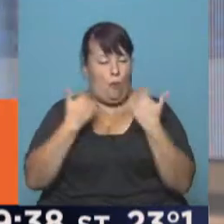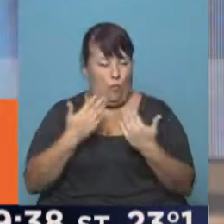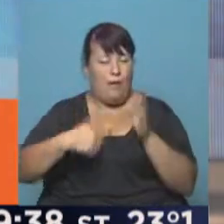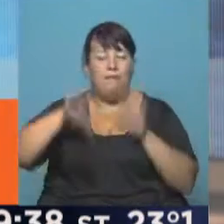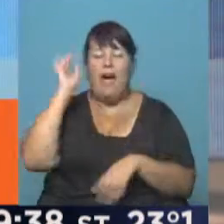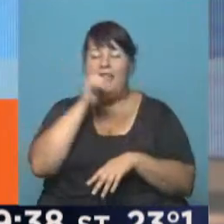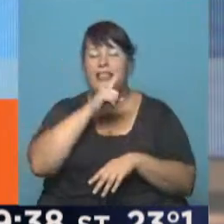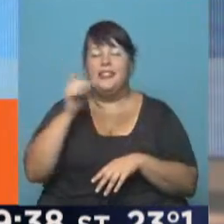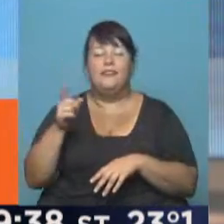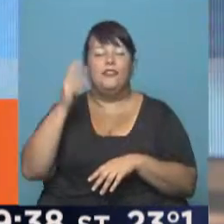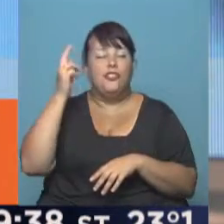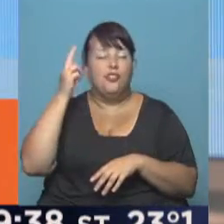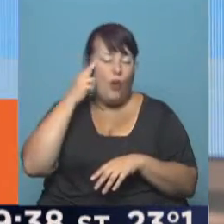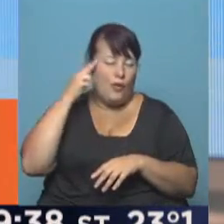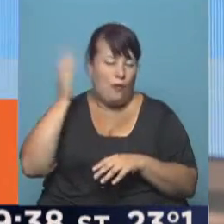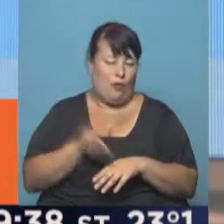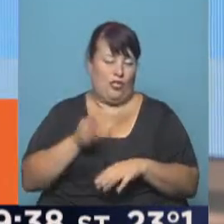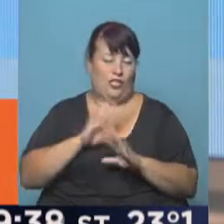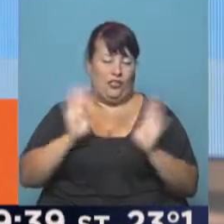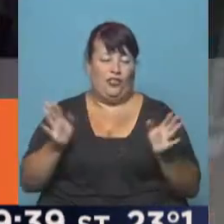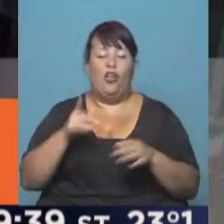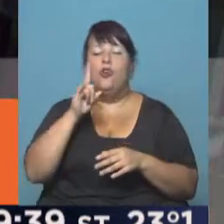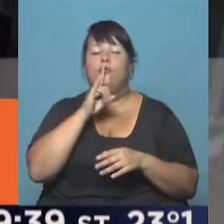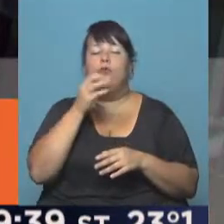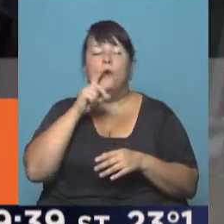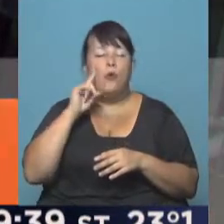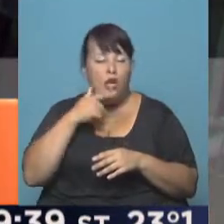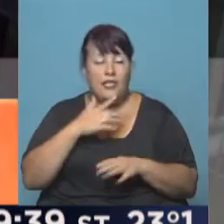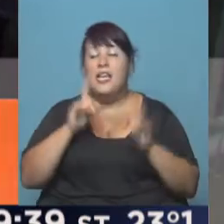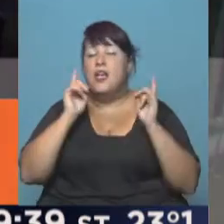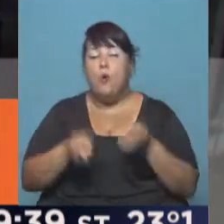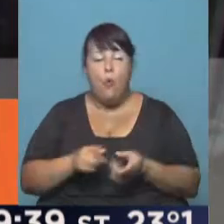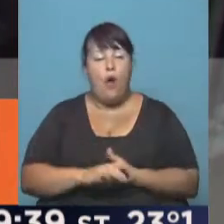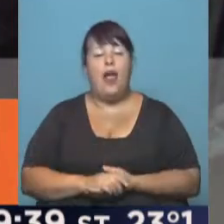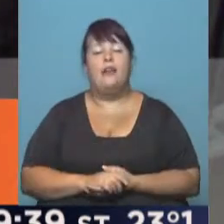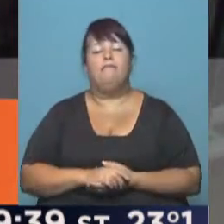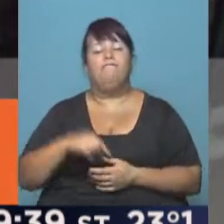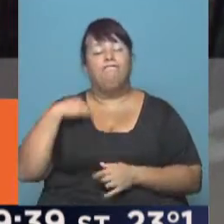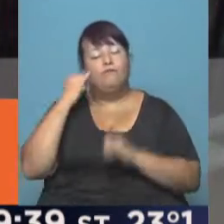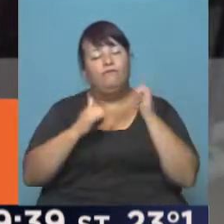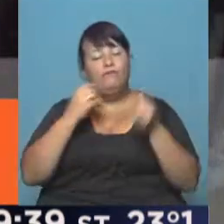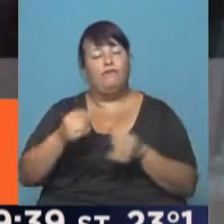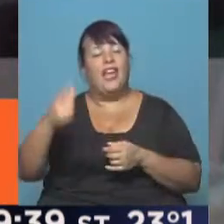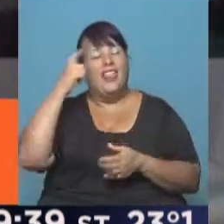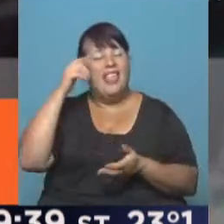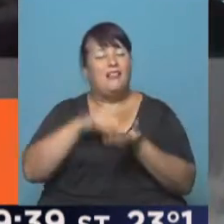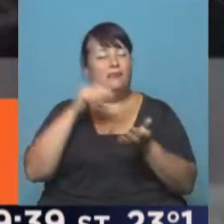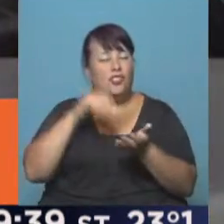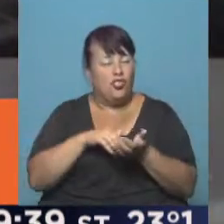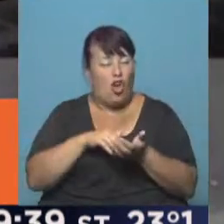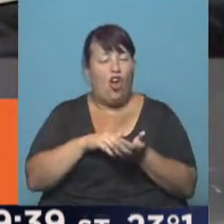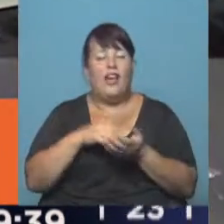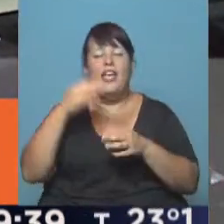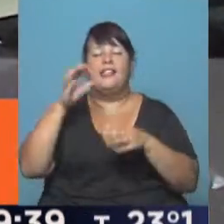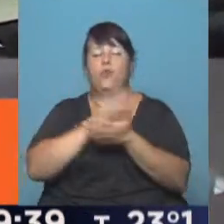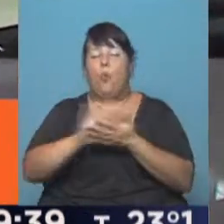del el 99% de los casos de la tuberculosis. Y sin embargo, estamos hablando de 10 millones de